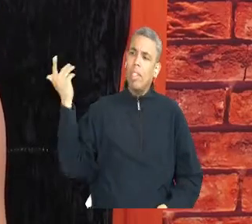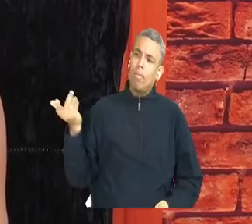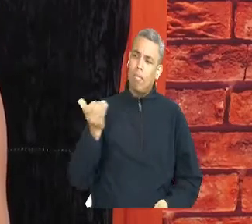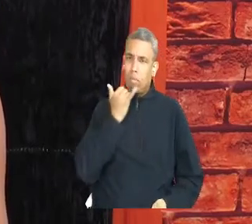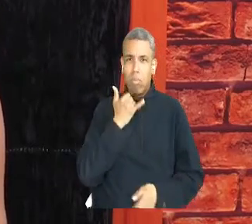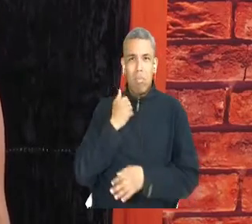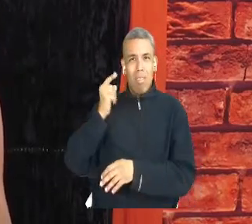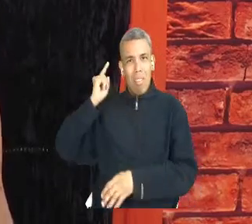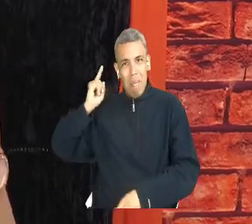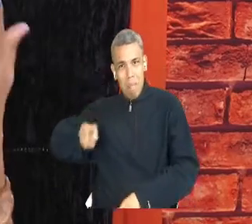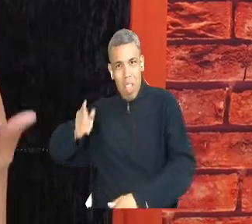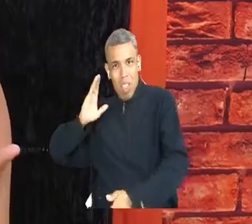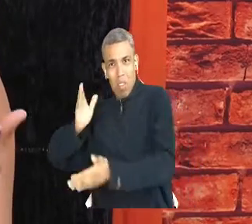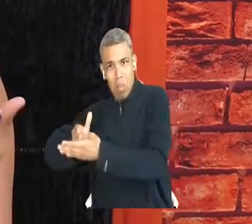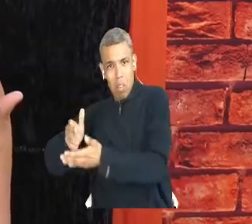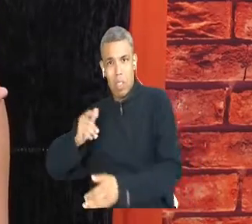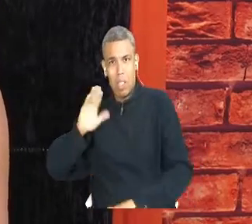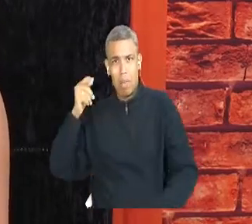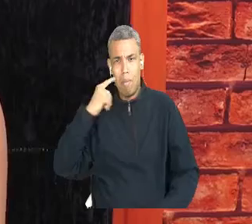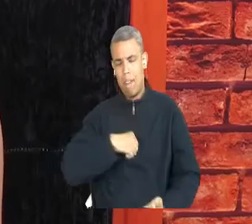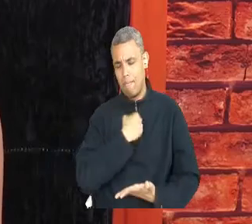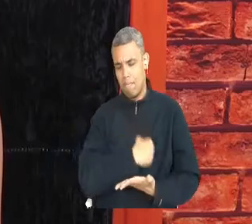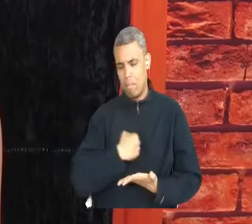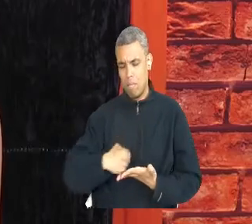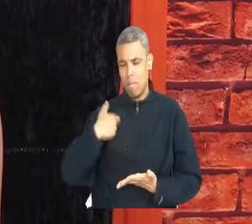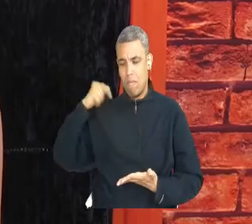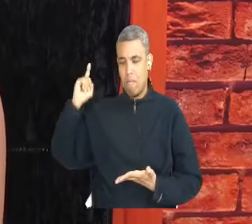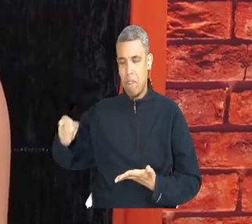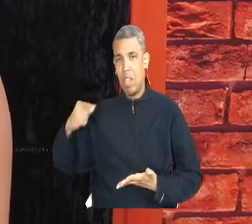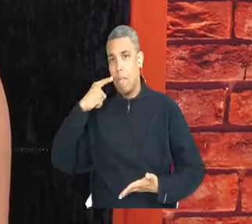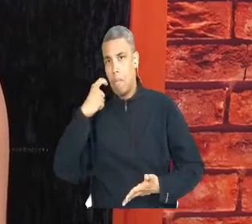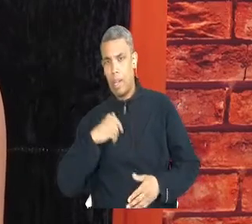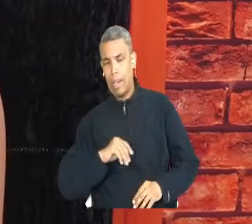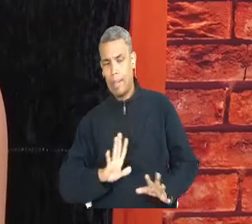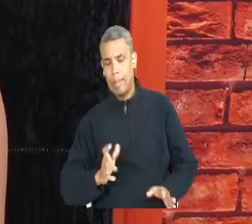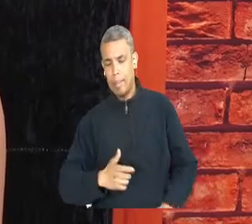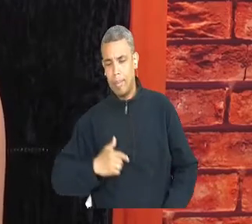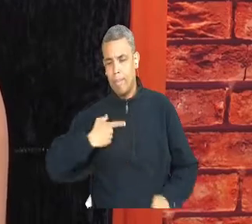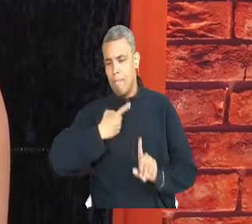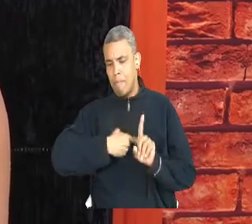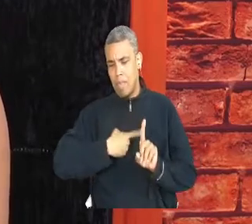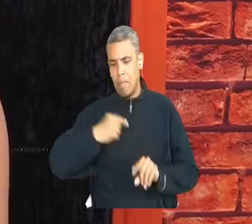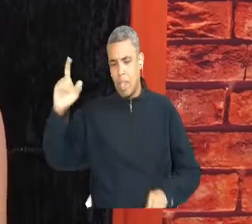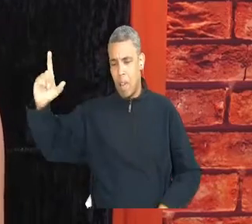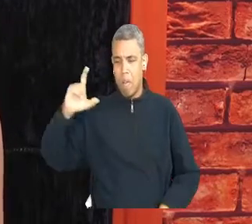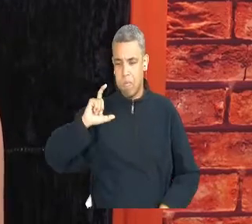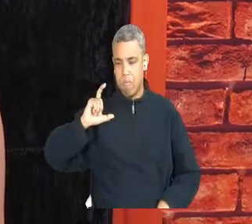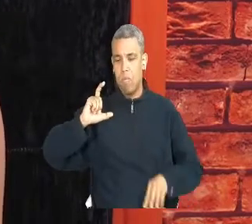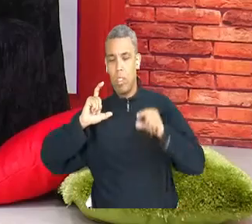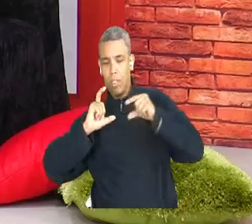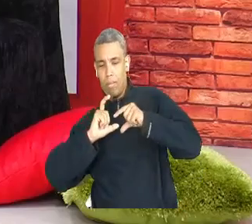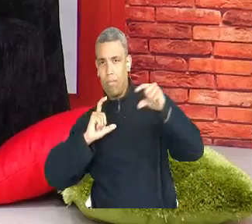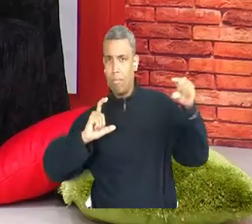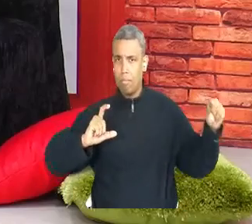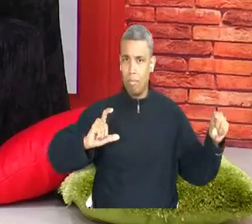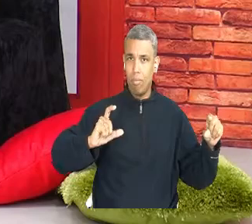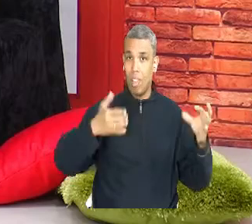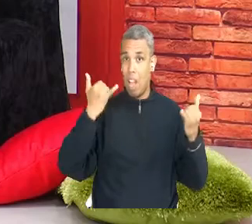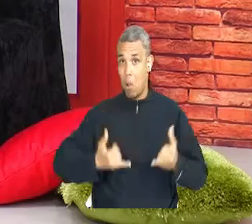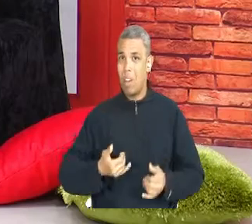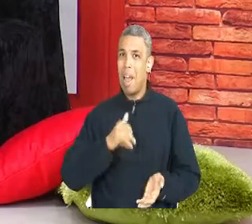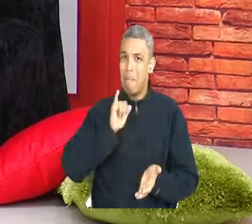alimentos si a eso se hace por medio un acta de conciliación si no se llega una conciliación pues se declara fracasada y en ese momento tendrían ya